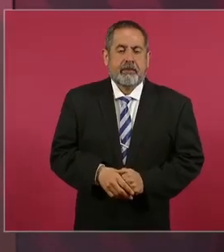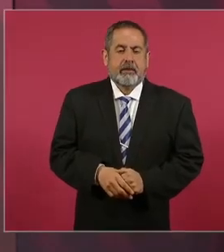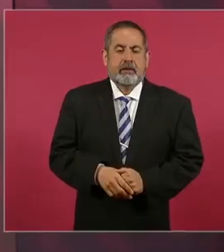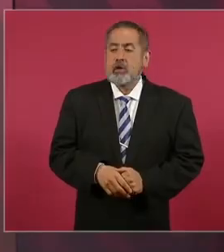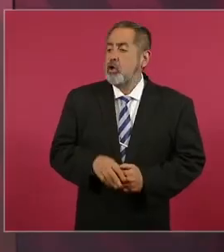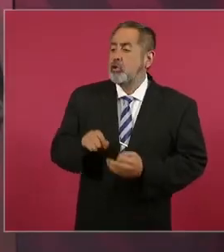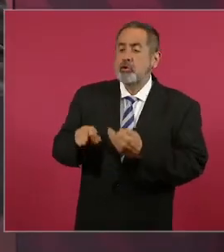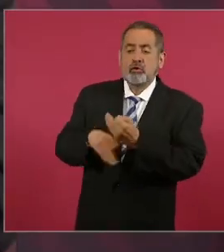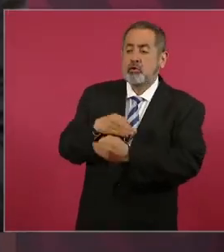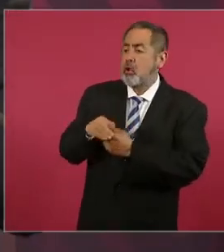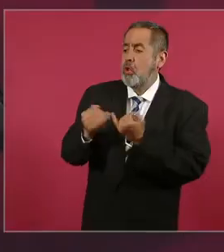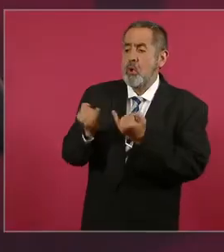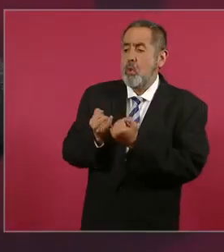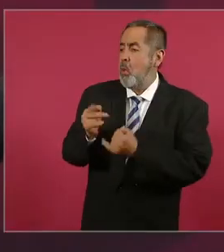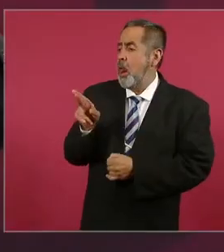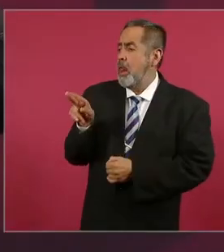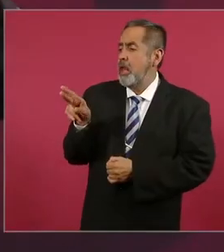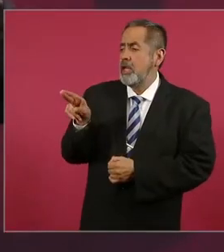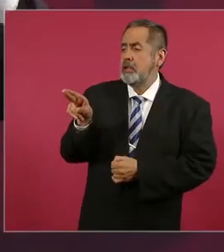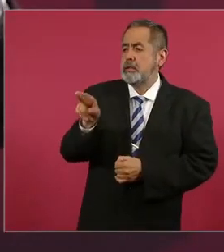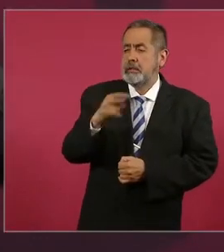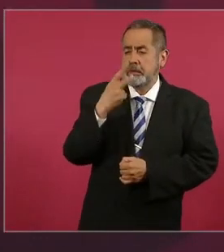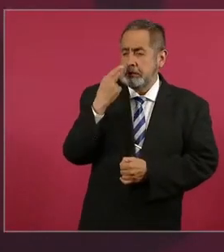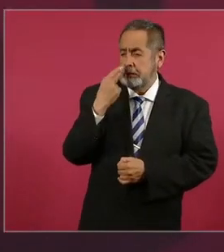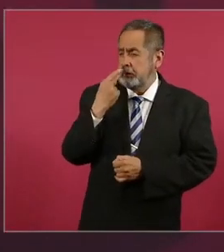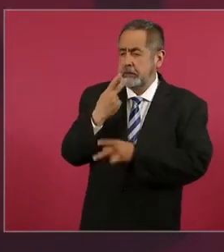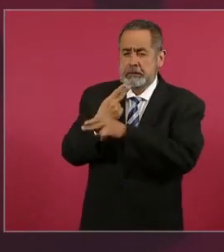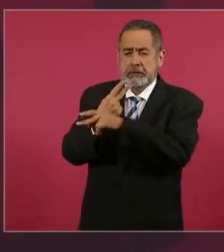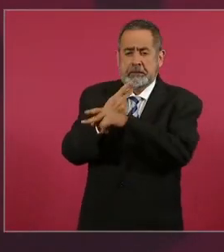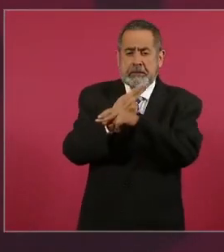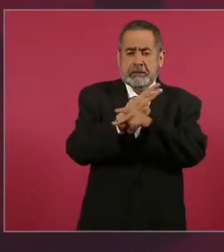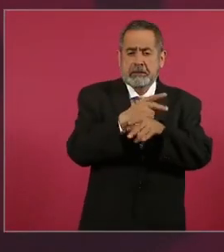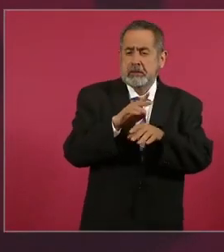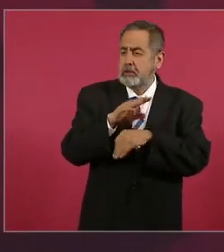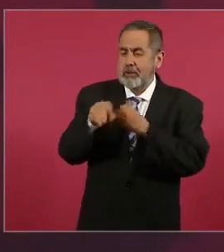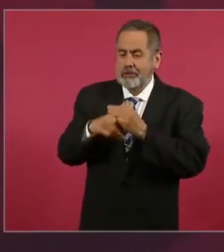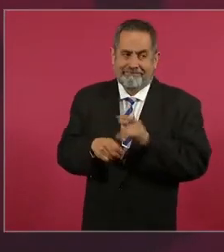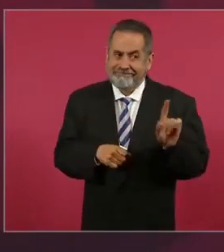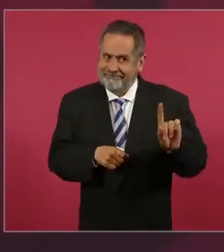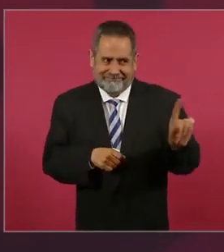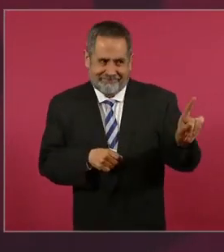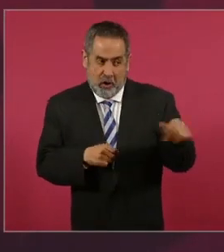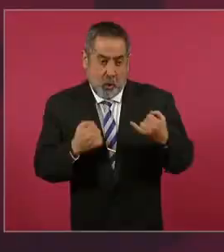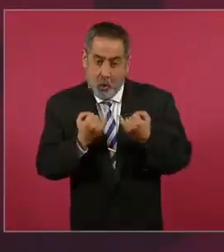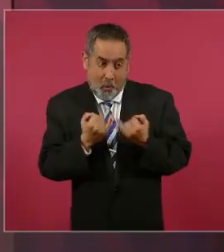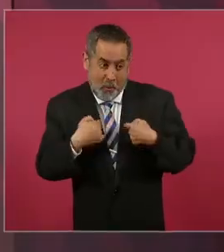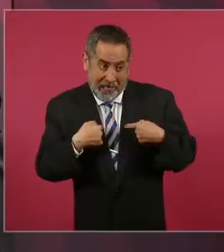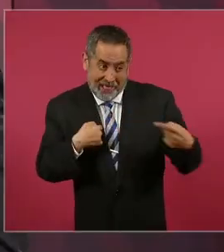Todos son iguales, todos son lo mismo. No, no,